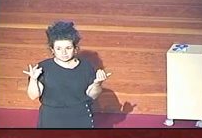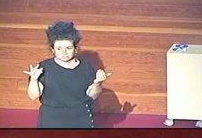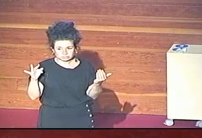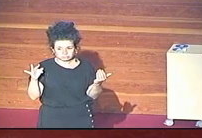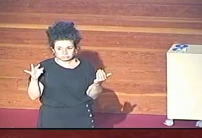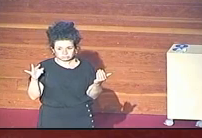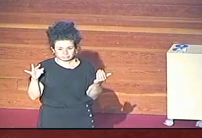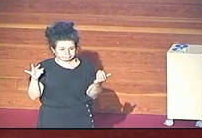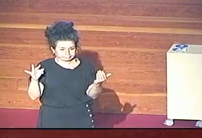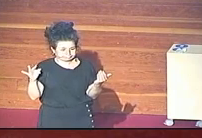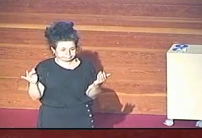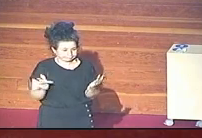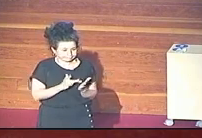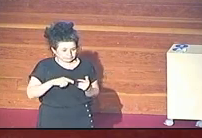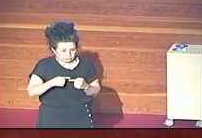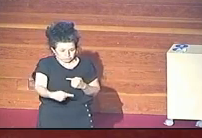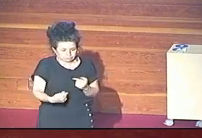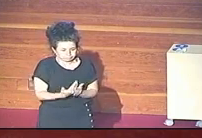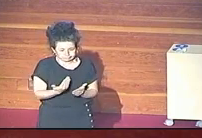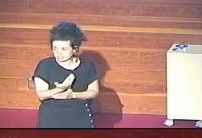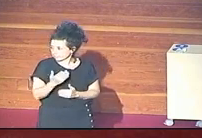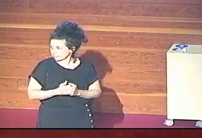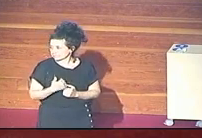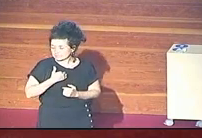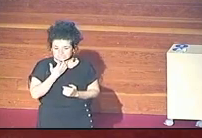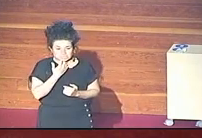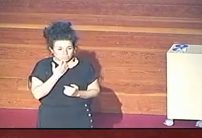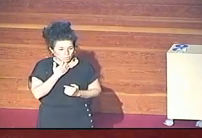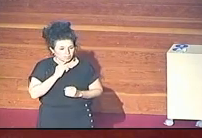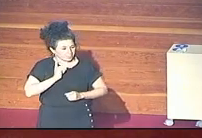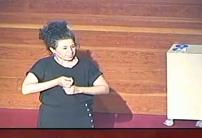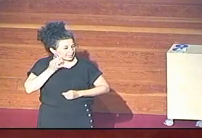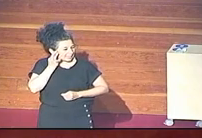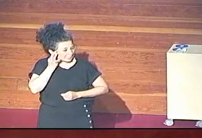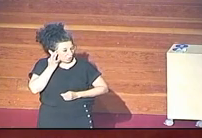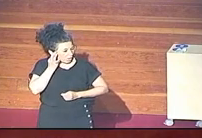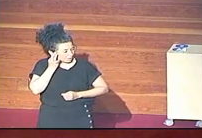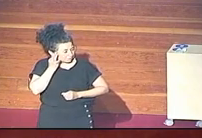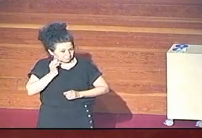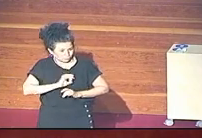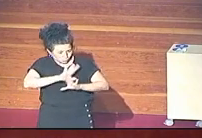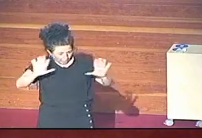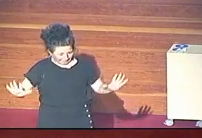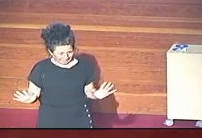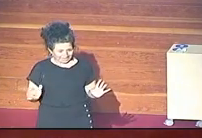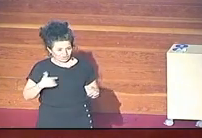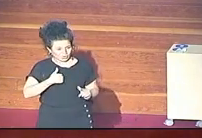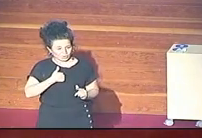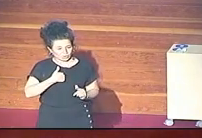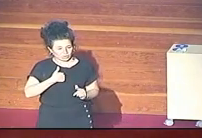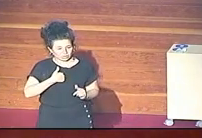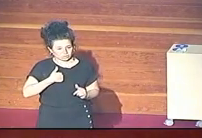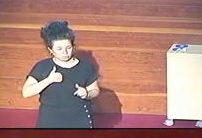diarios yo si fuera directora del medio comunicación lo tendría claro tendría una sección de medio ambiente potente porque bueno pues